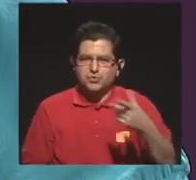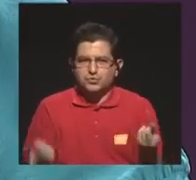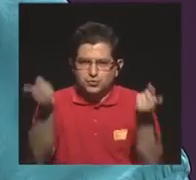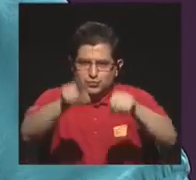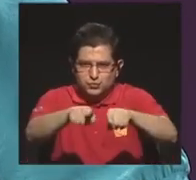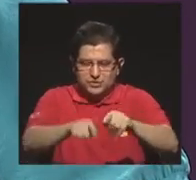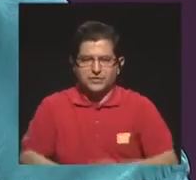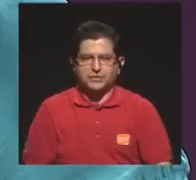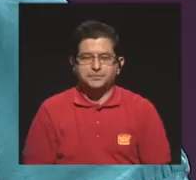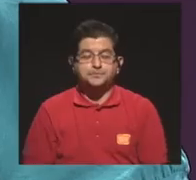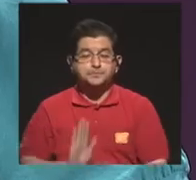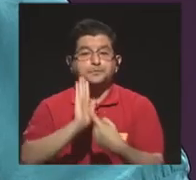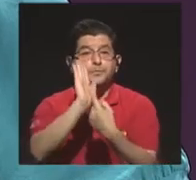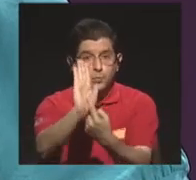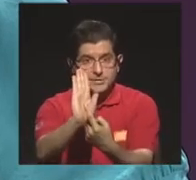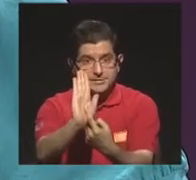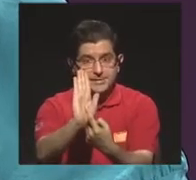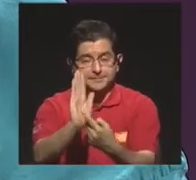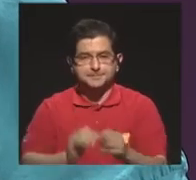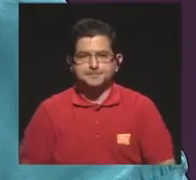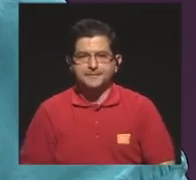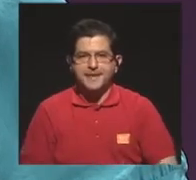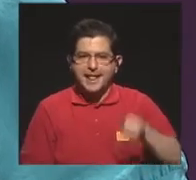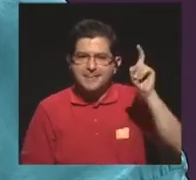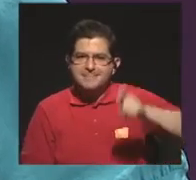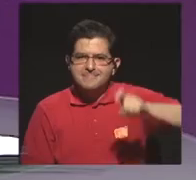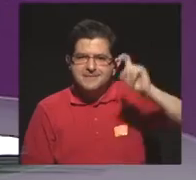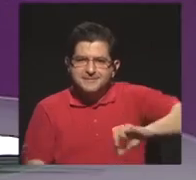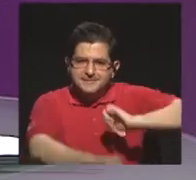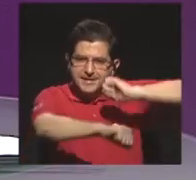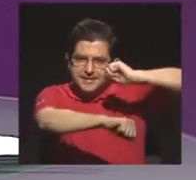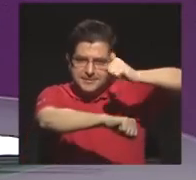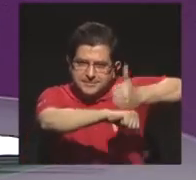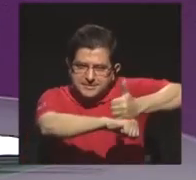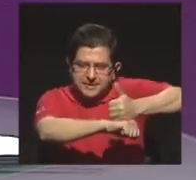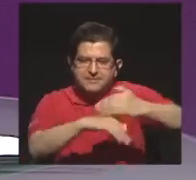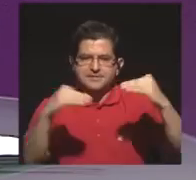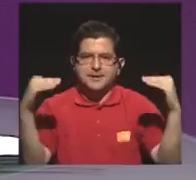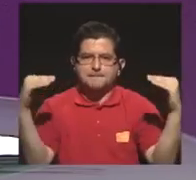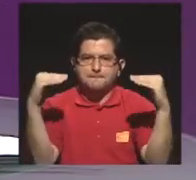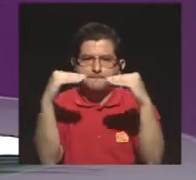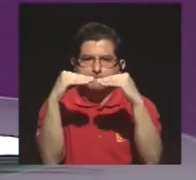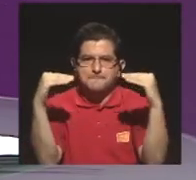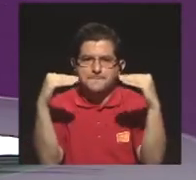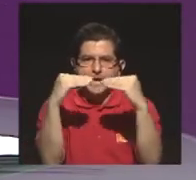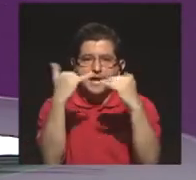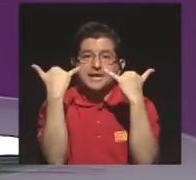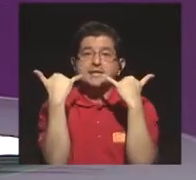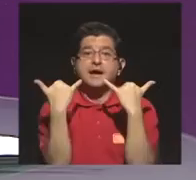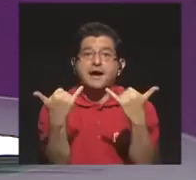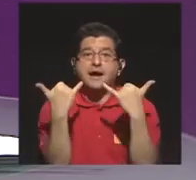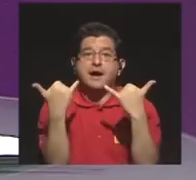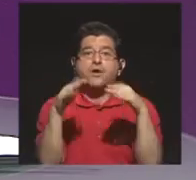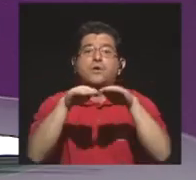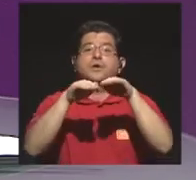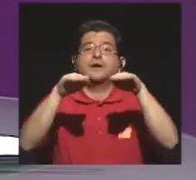y está señalando que se tiene que instaurar la paridad ahora sí horizontal.